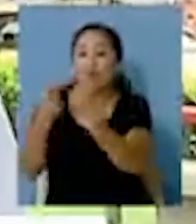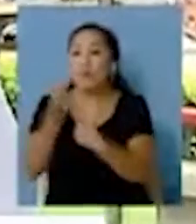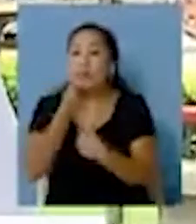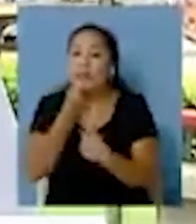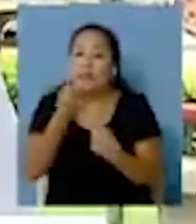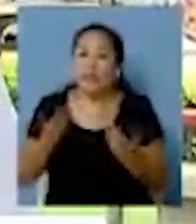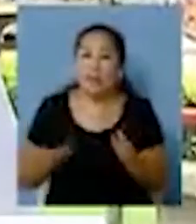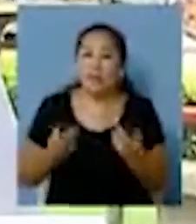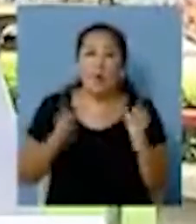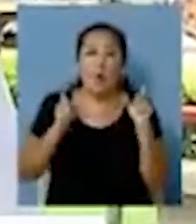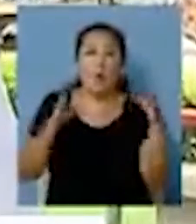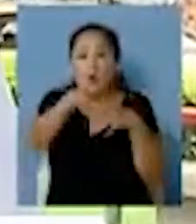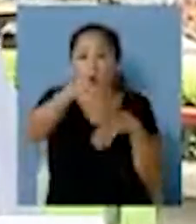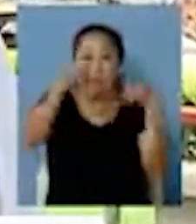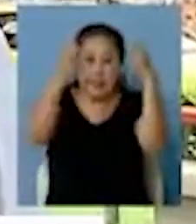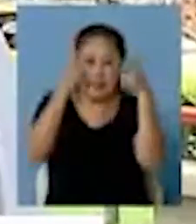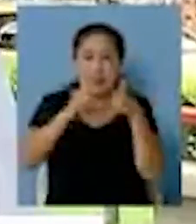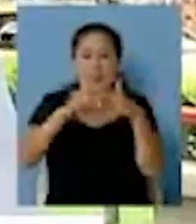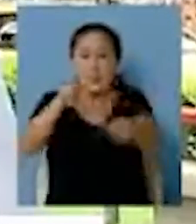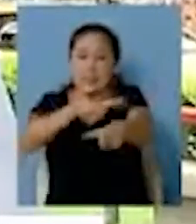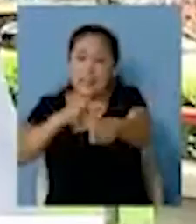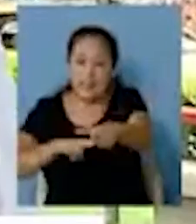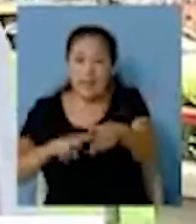es Reyes, Yala,